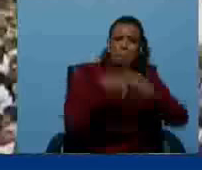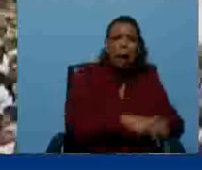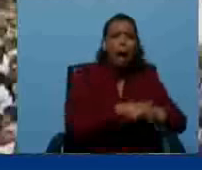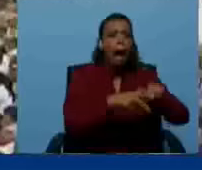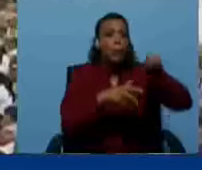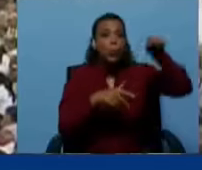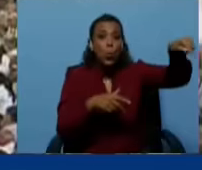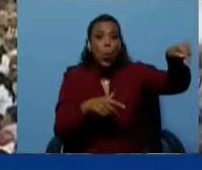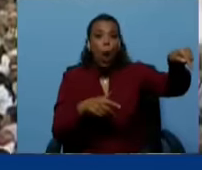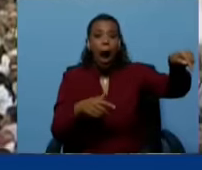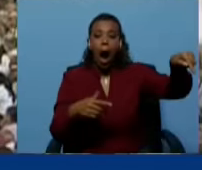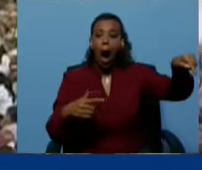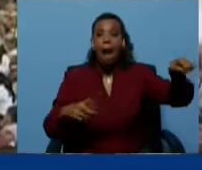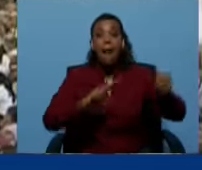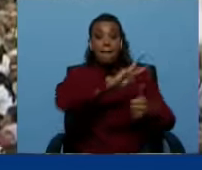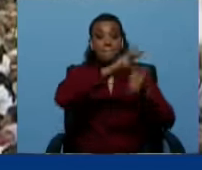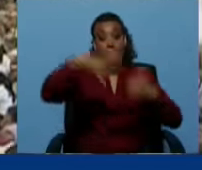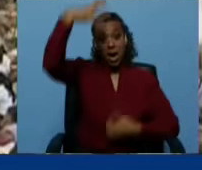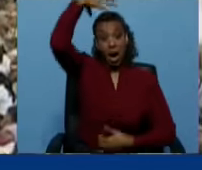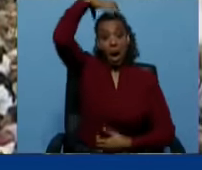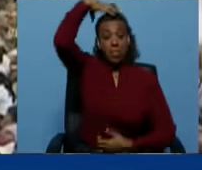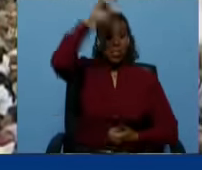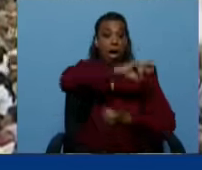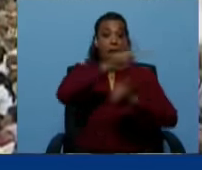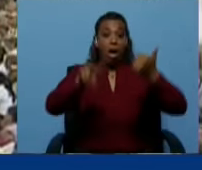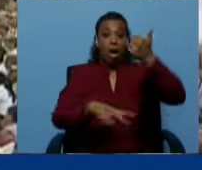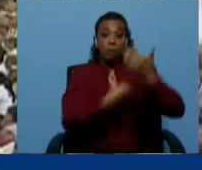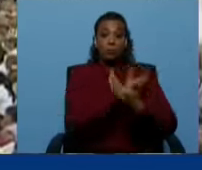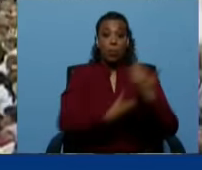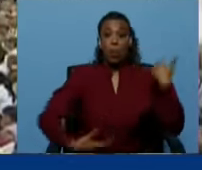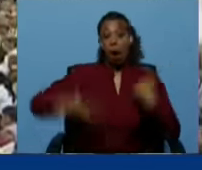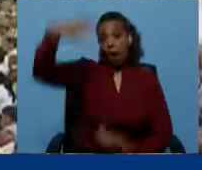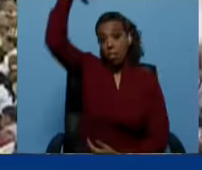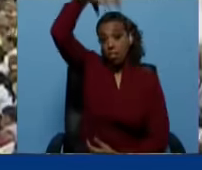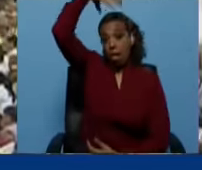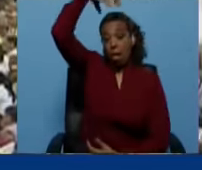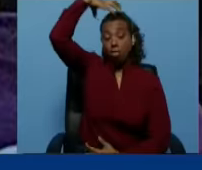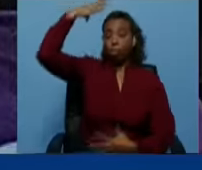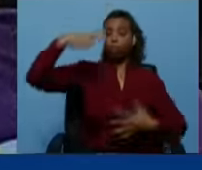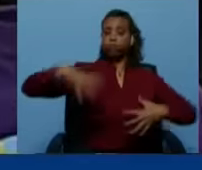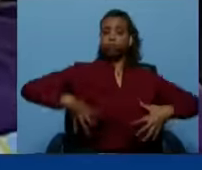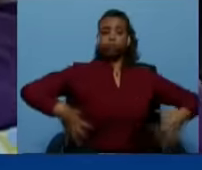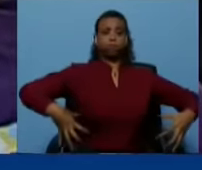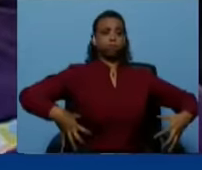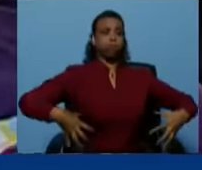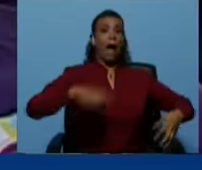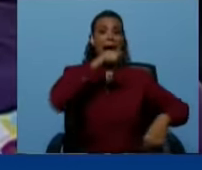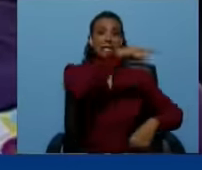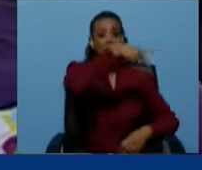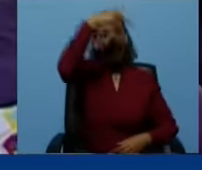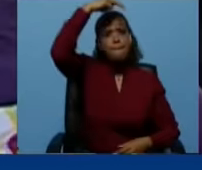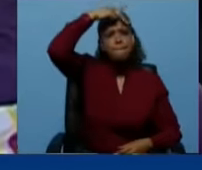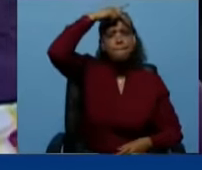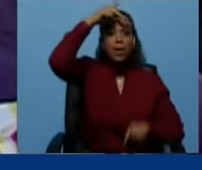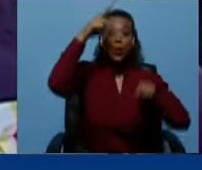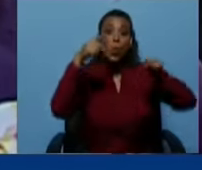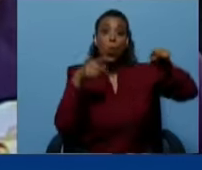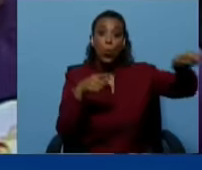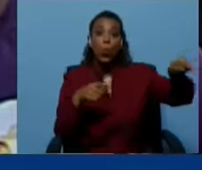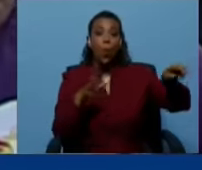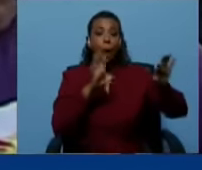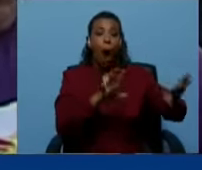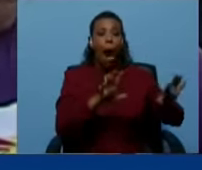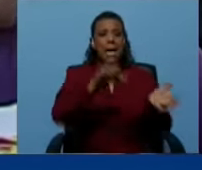era entonces el virreinato, por las riquezas que tenía de plata y oro, allí donde estuvo